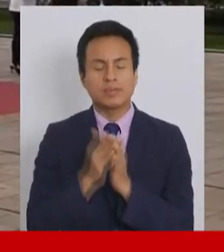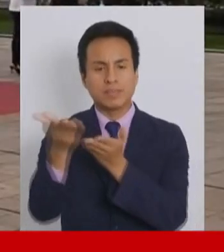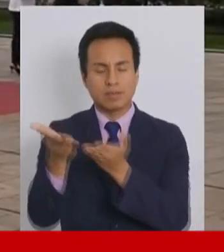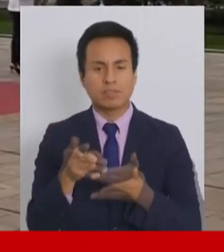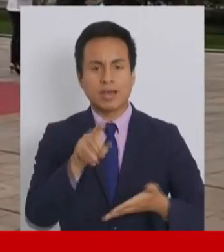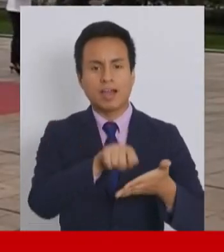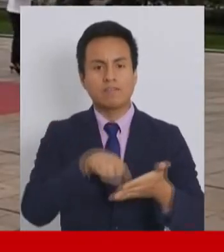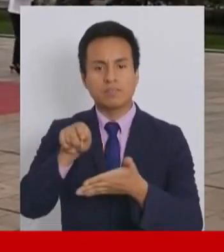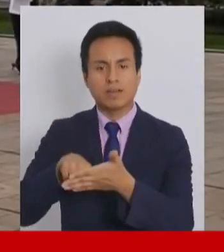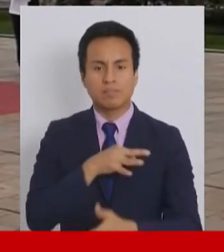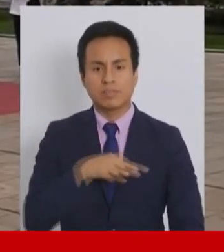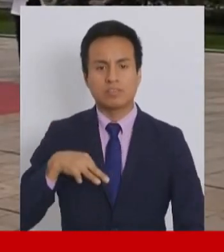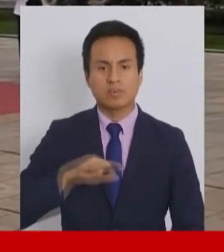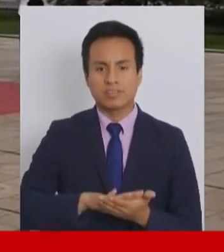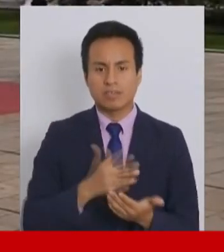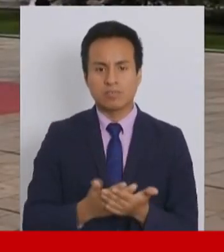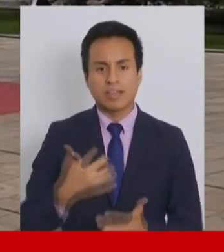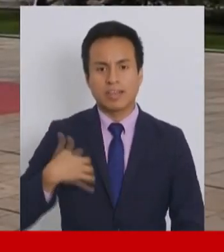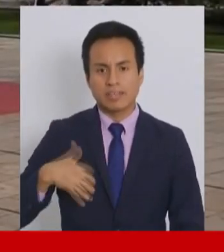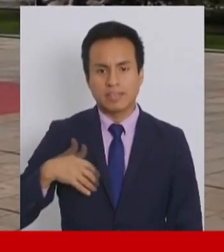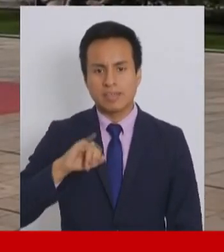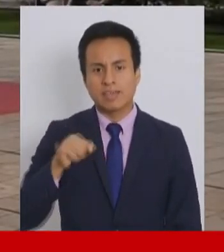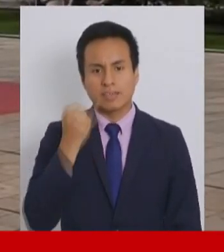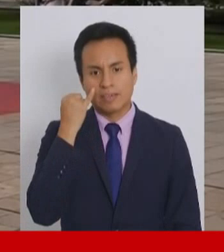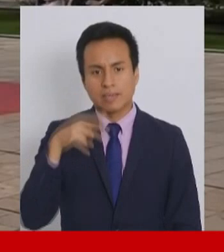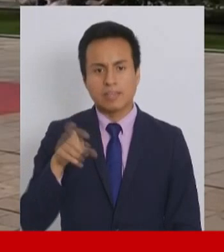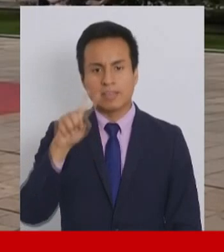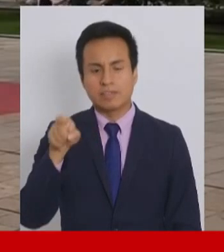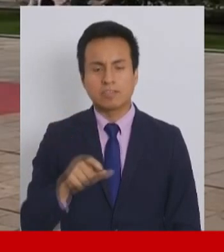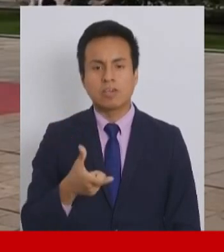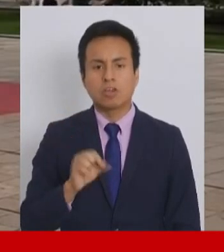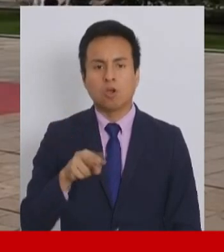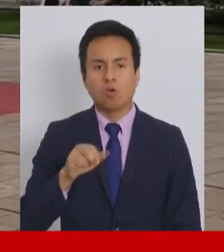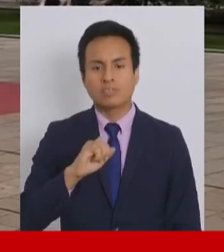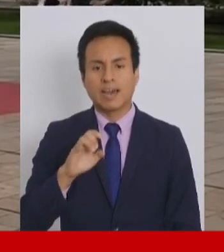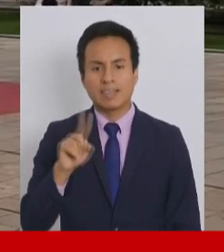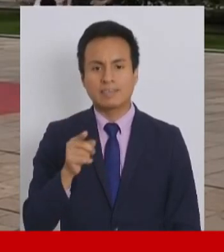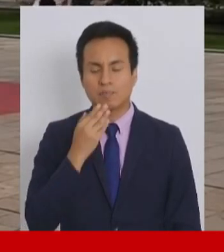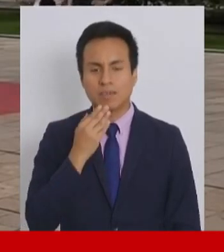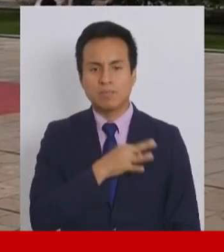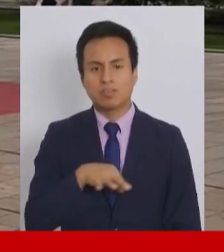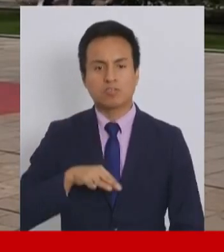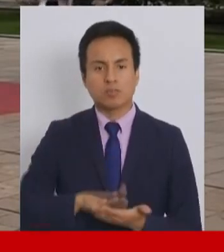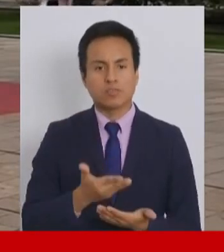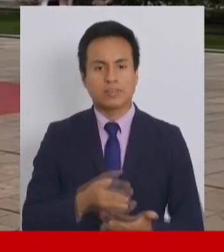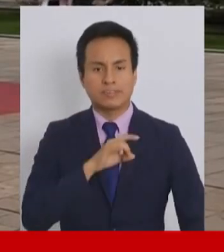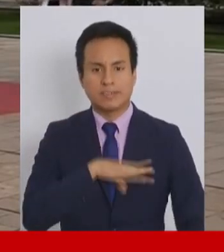a firmar al ministro de Salud de Argentina, señor Ginés González, y al ministro de Salud de